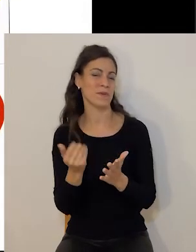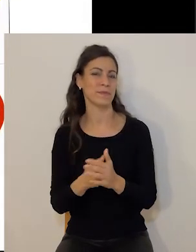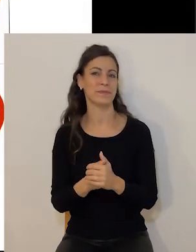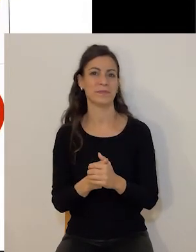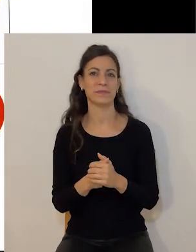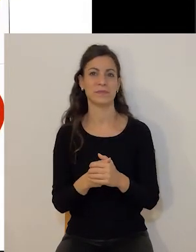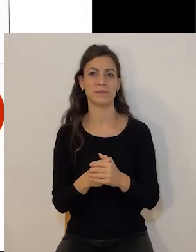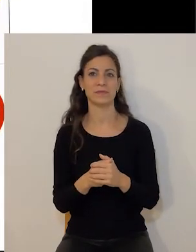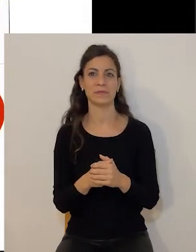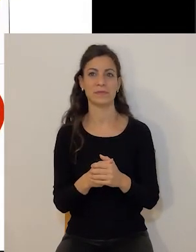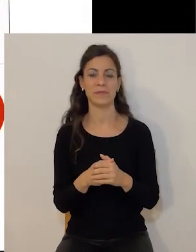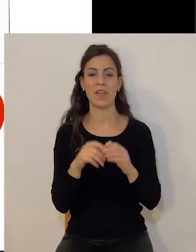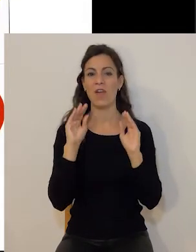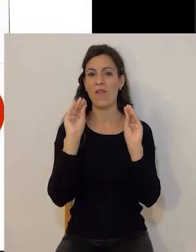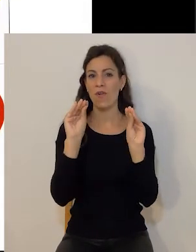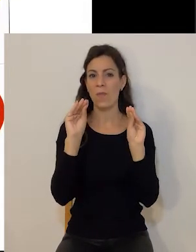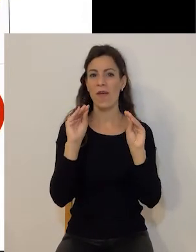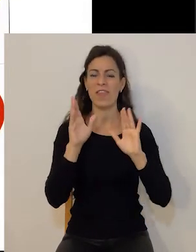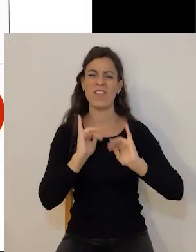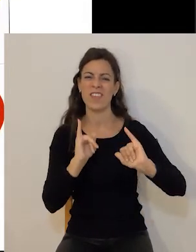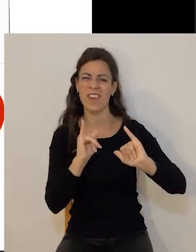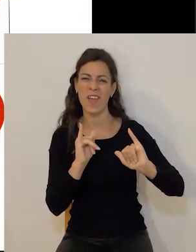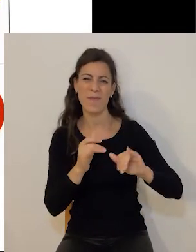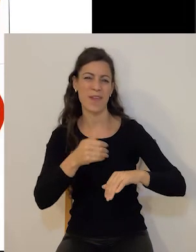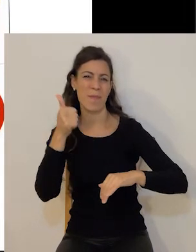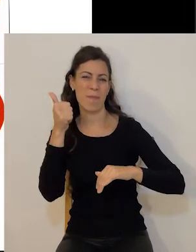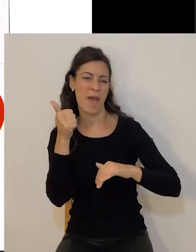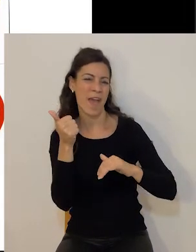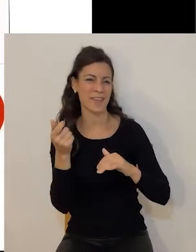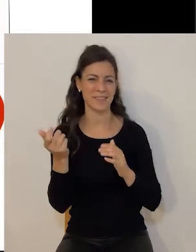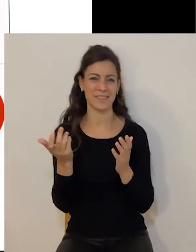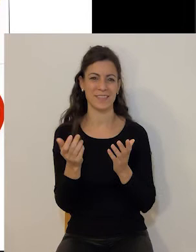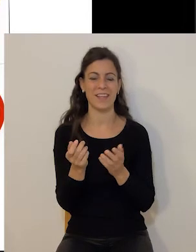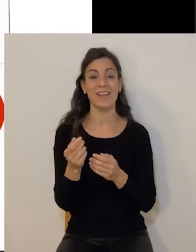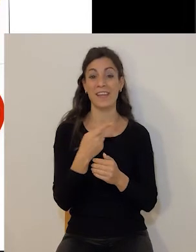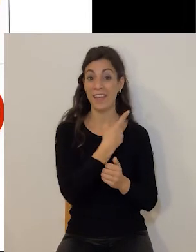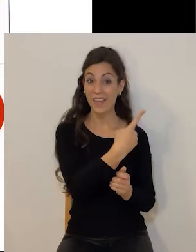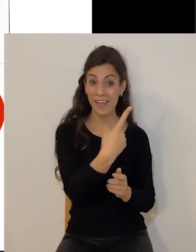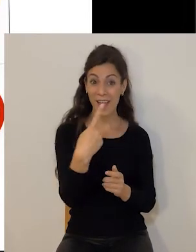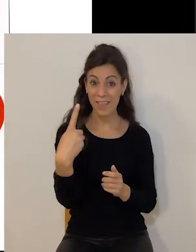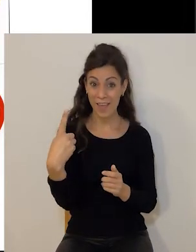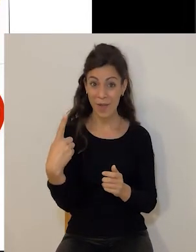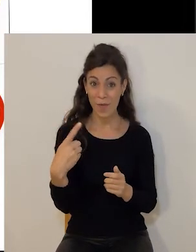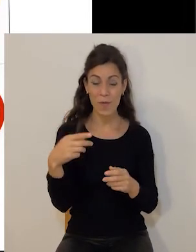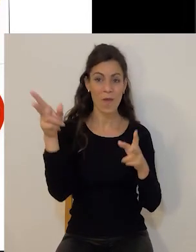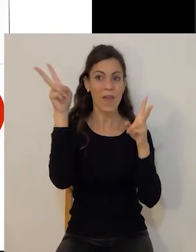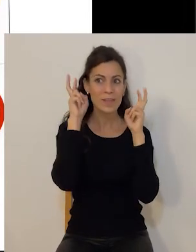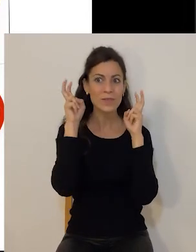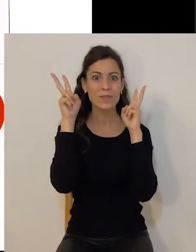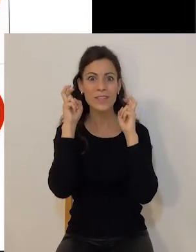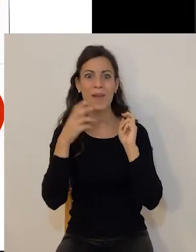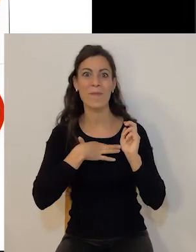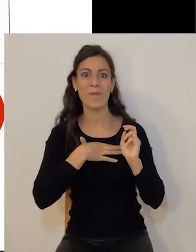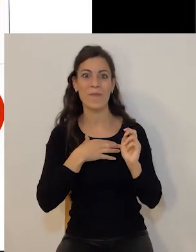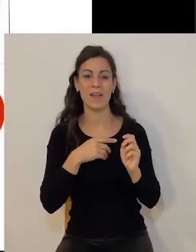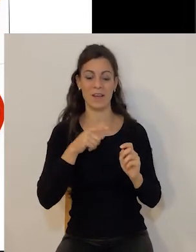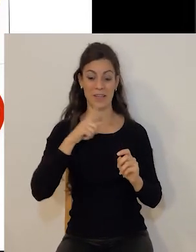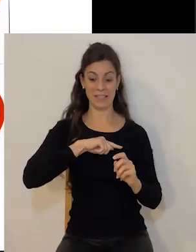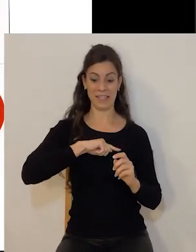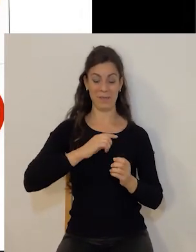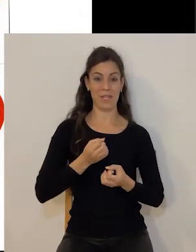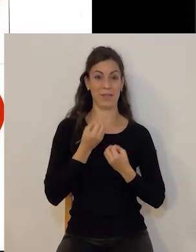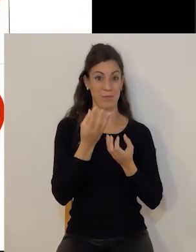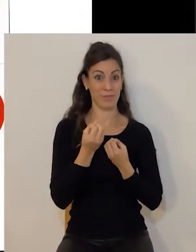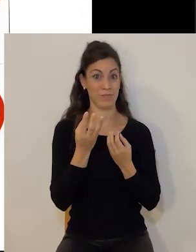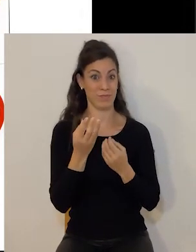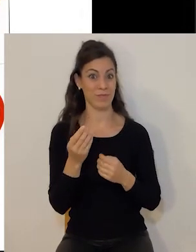una formación que sea más dinámica, más interactiva, en el que cada uno podamos escuchar, ¿no? ¿Qué sentimos? Entonces,